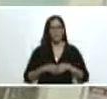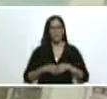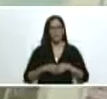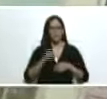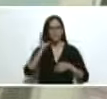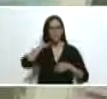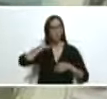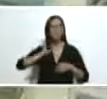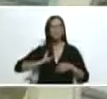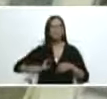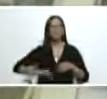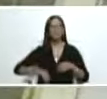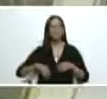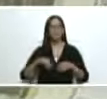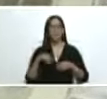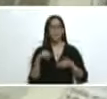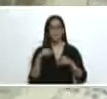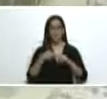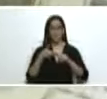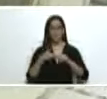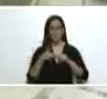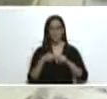PDVSA retoma fuerza, dice por aquí.